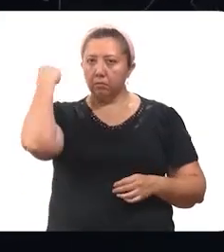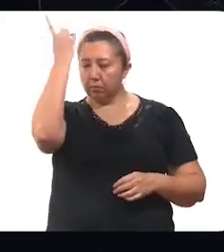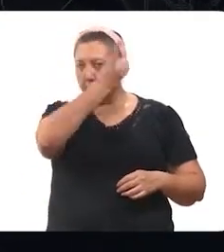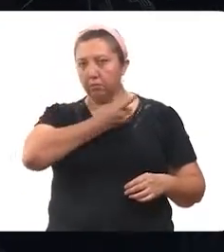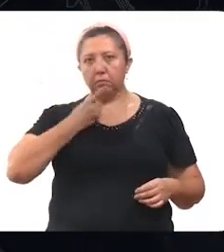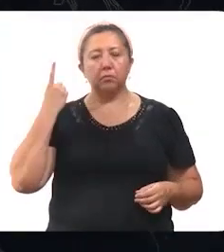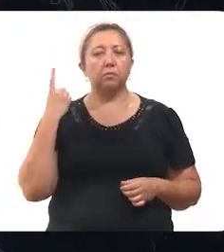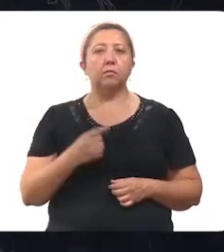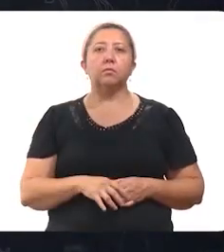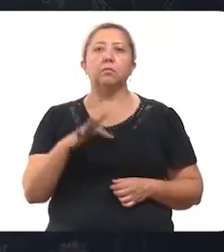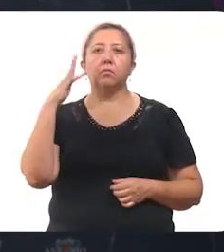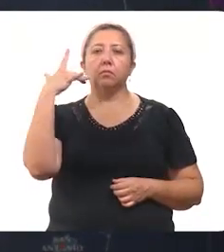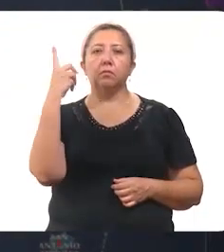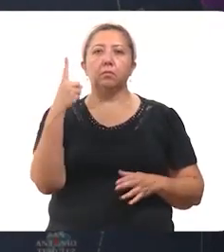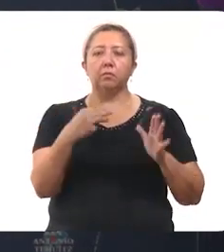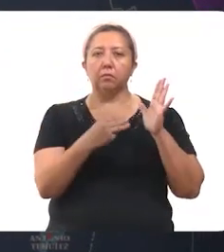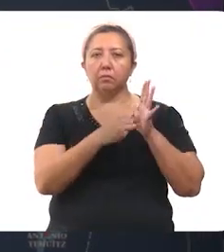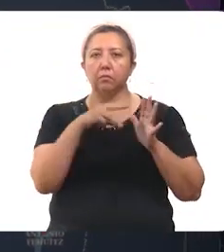han diagnosticado